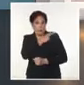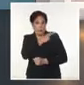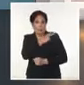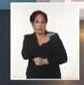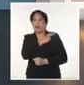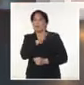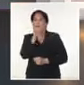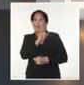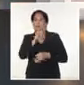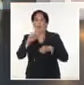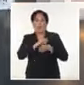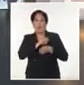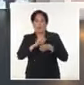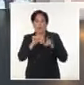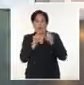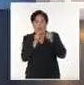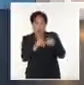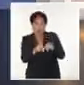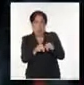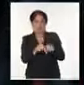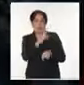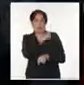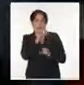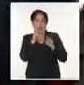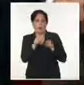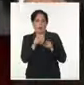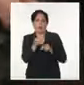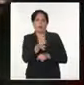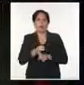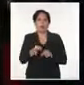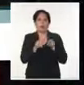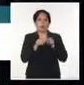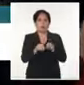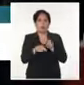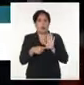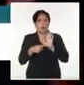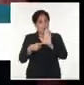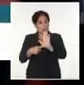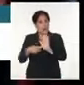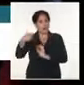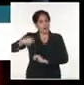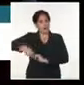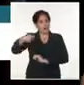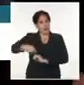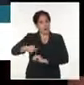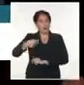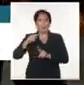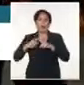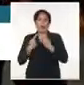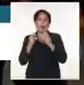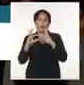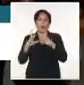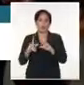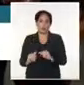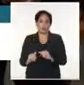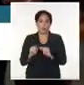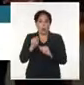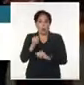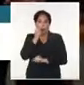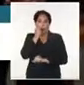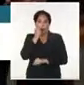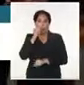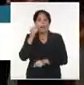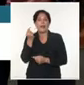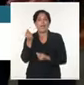Nueva Jersey en la Cámara Alta del Congreso. La defensa y la fiscalía presentaron sus alegatos en el juicio por corrupción de quien es acusado de vender